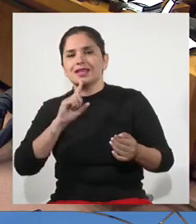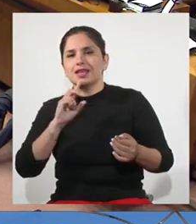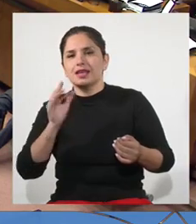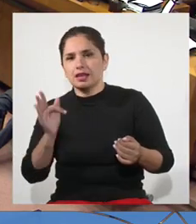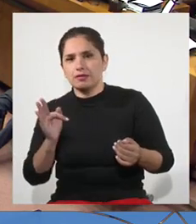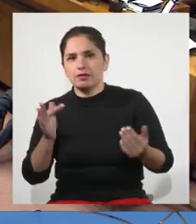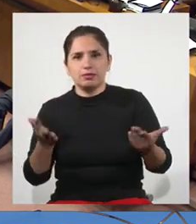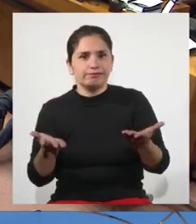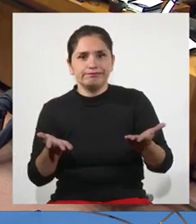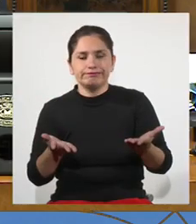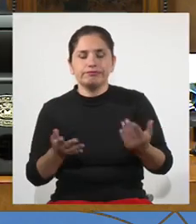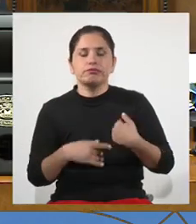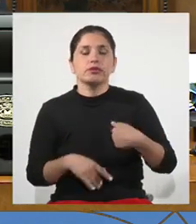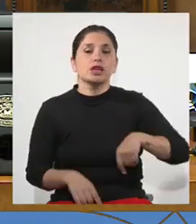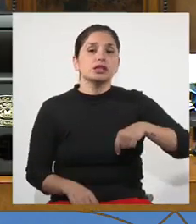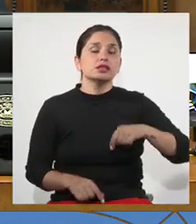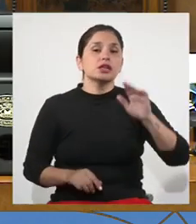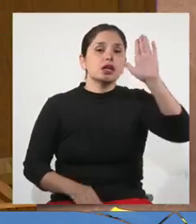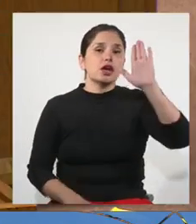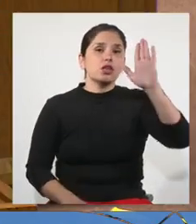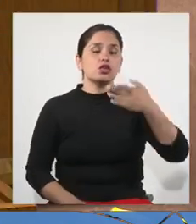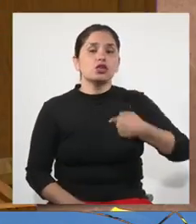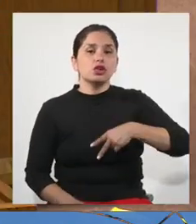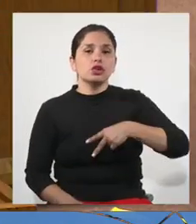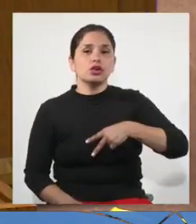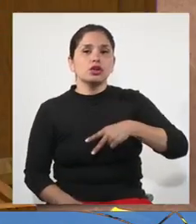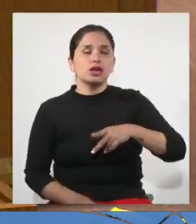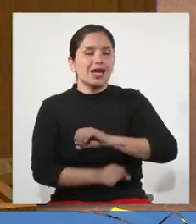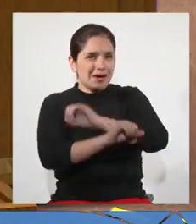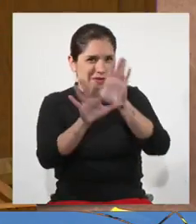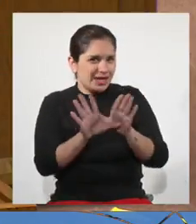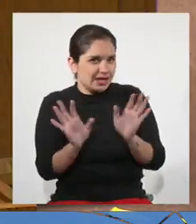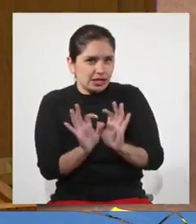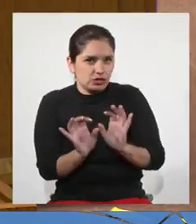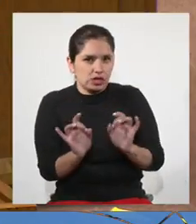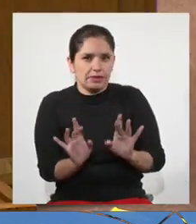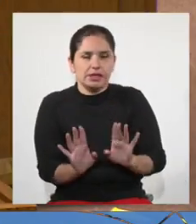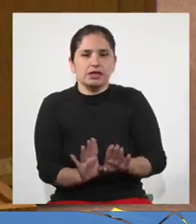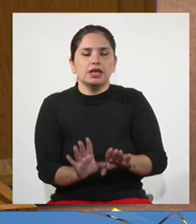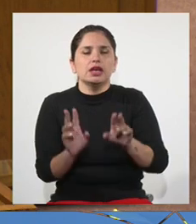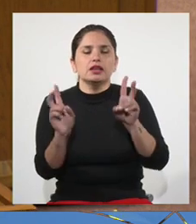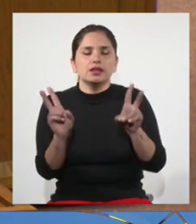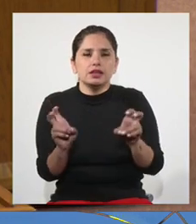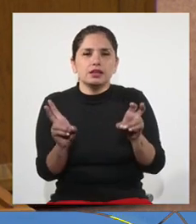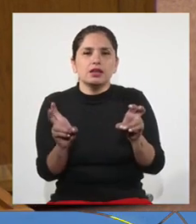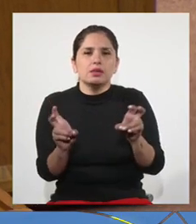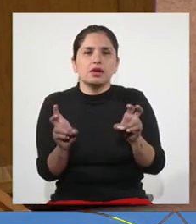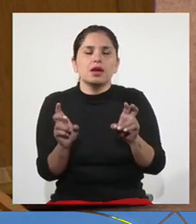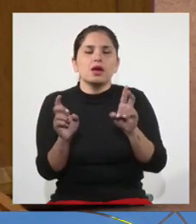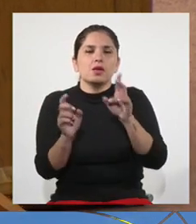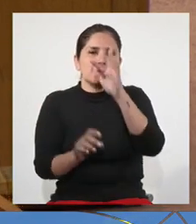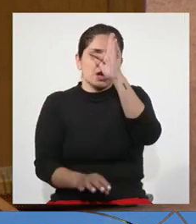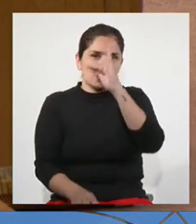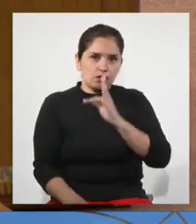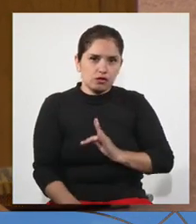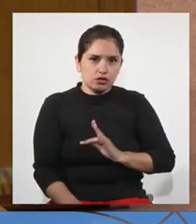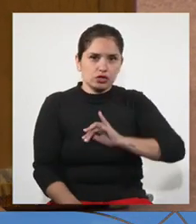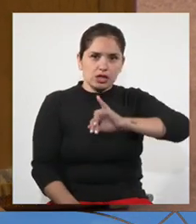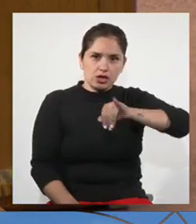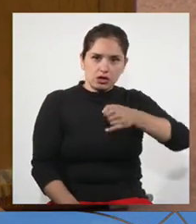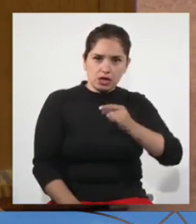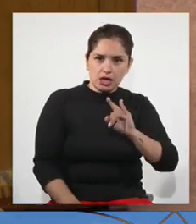Senador Sandoval, ya le voy a dar la palabra al senador Navarro. Sí, solamente para aclarar el tema, esto está referido sola y exclusivamente para los funcionarios de la